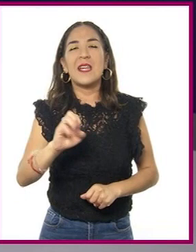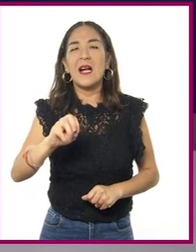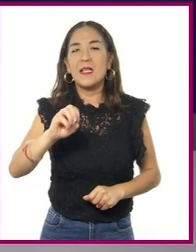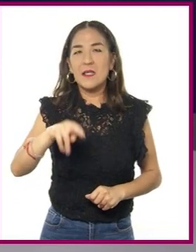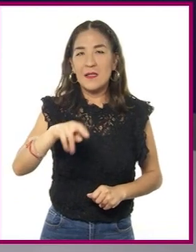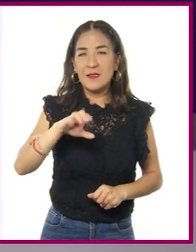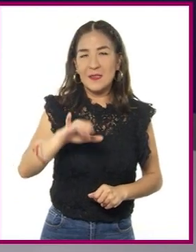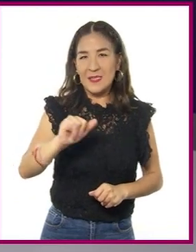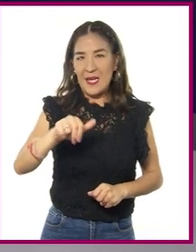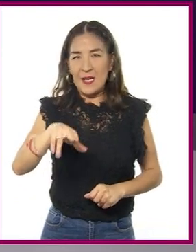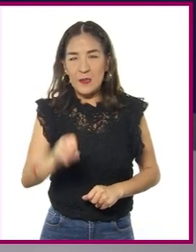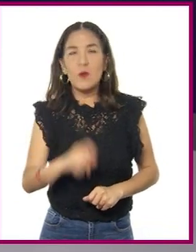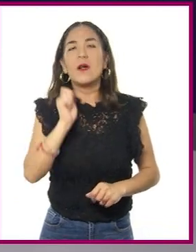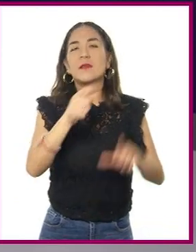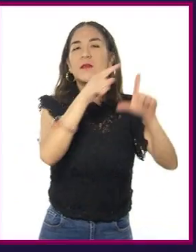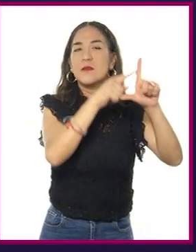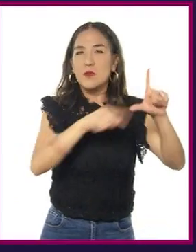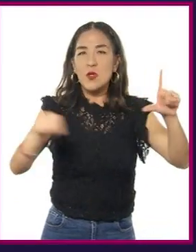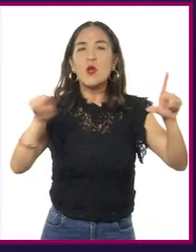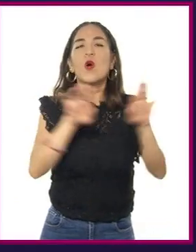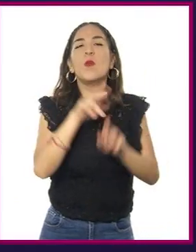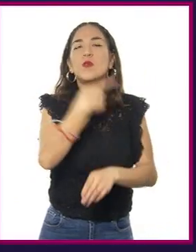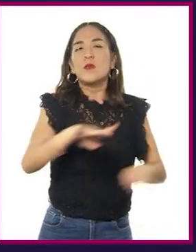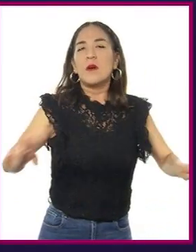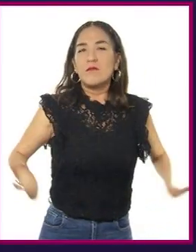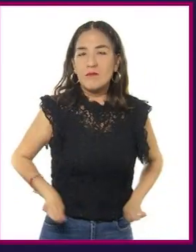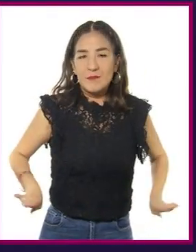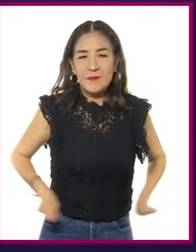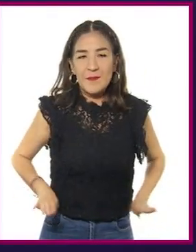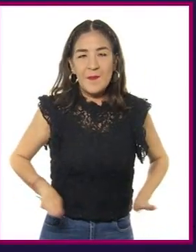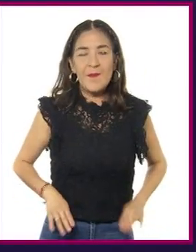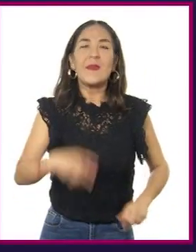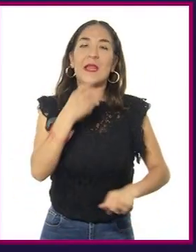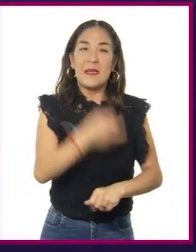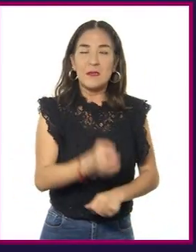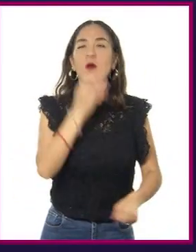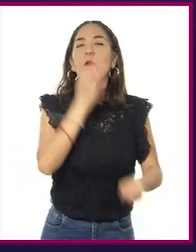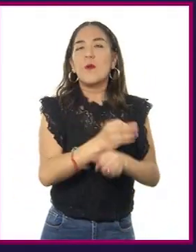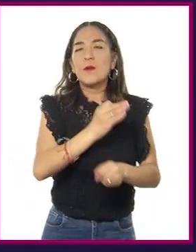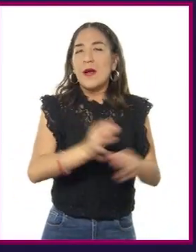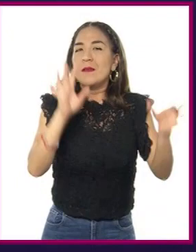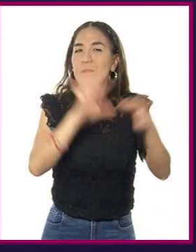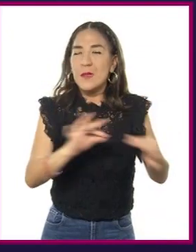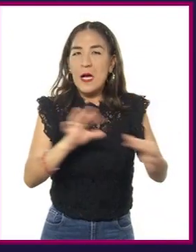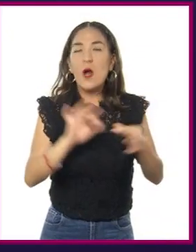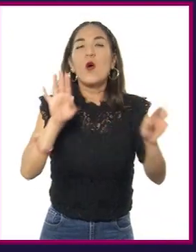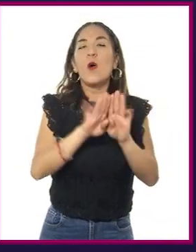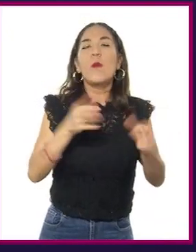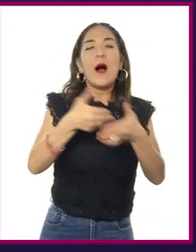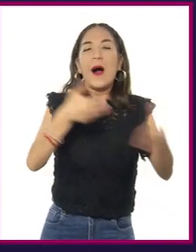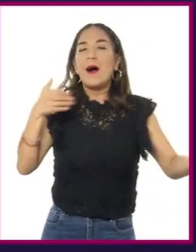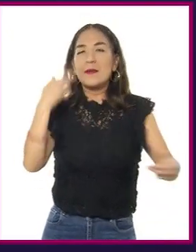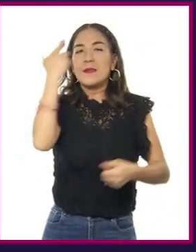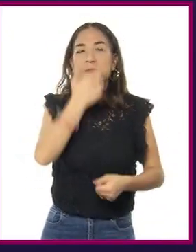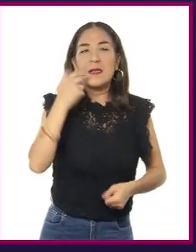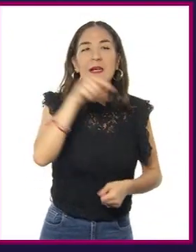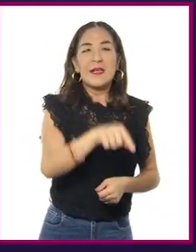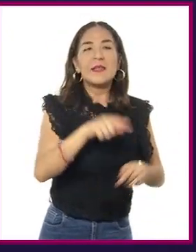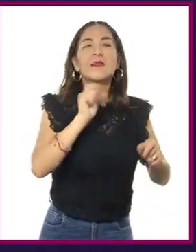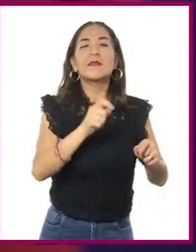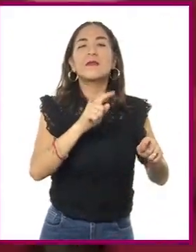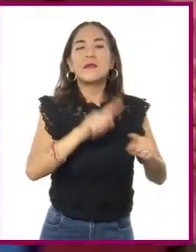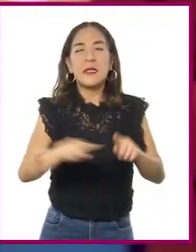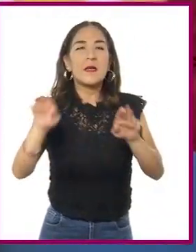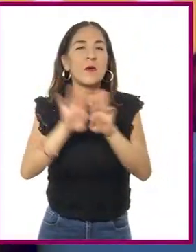el comportamiento de las variables. Es así como se pudo inferir o anticipar sobre la situación que